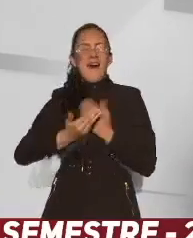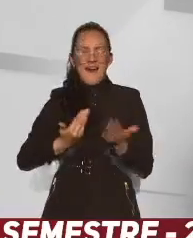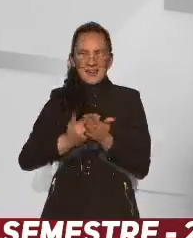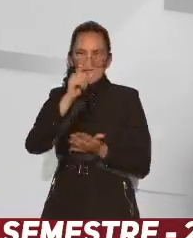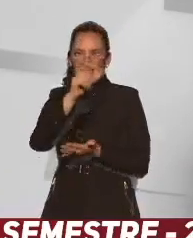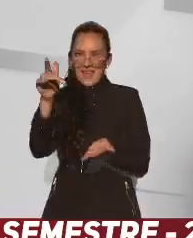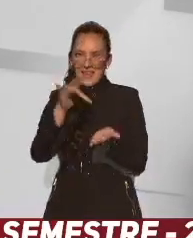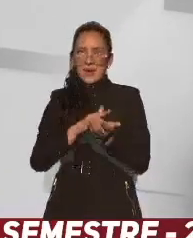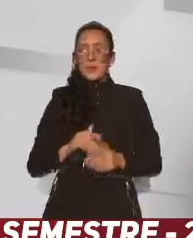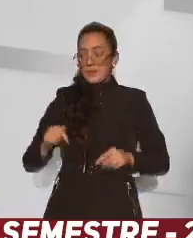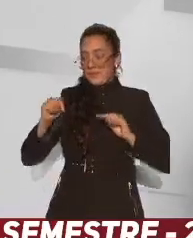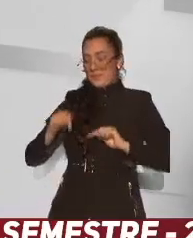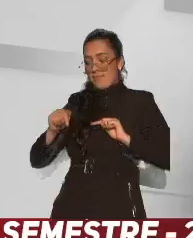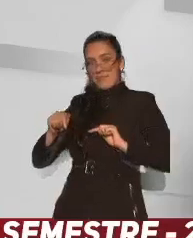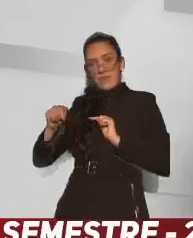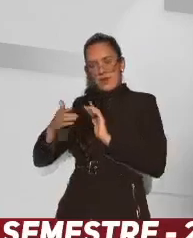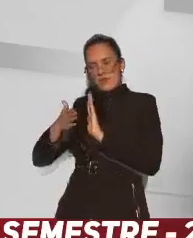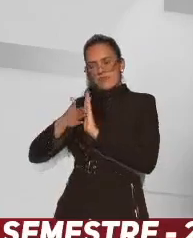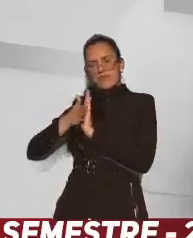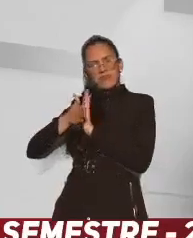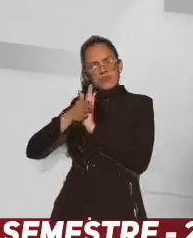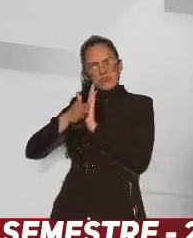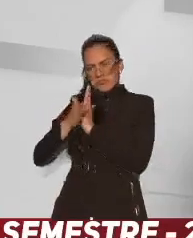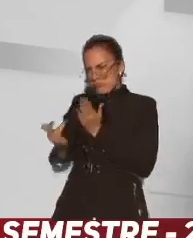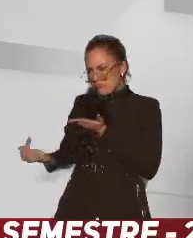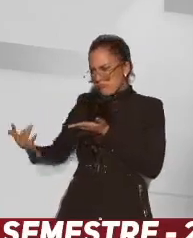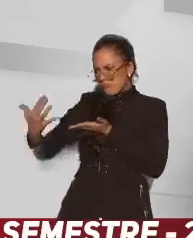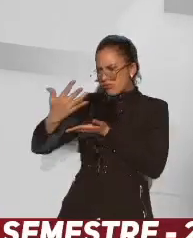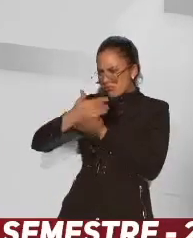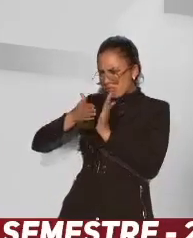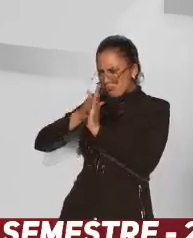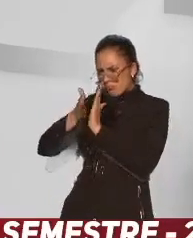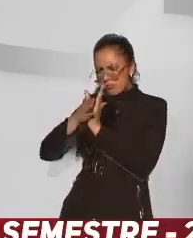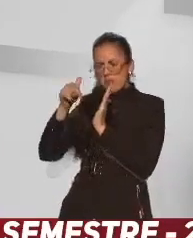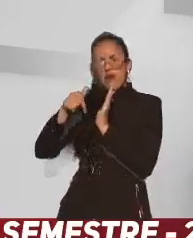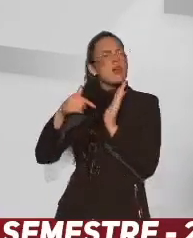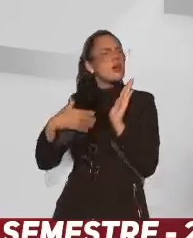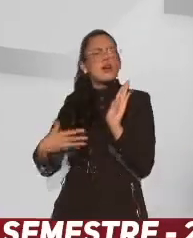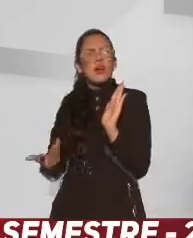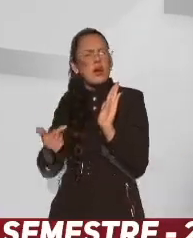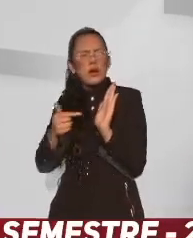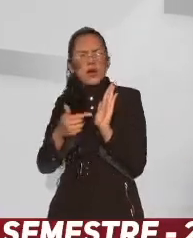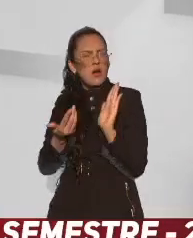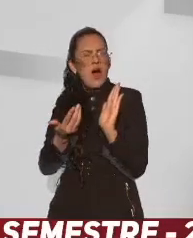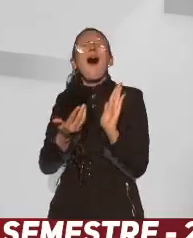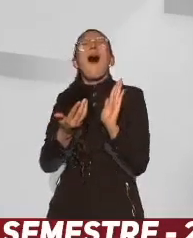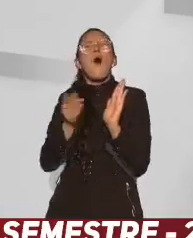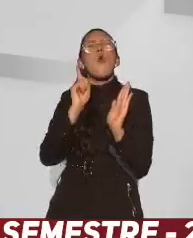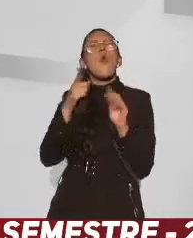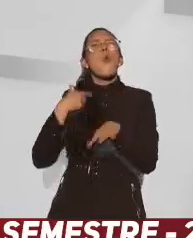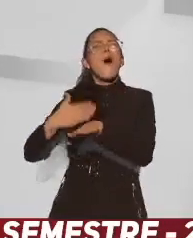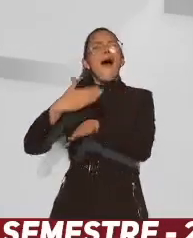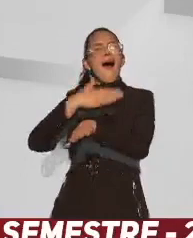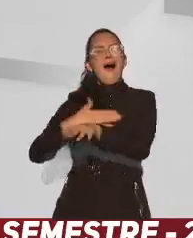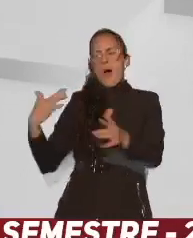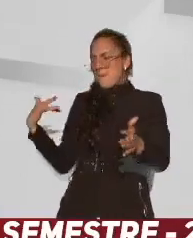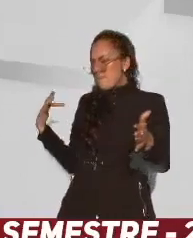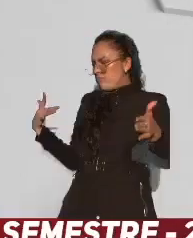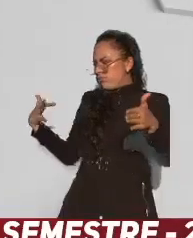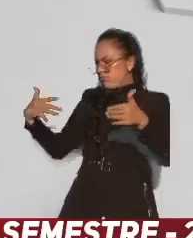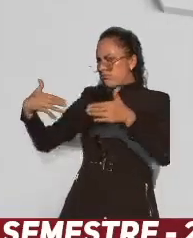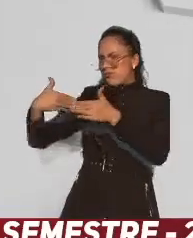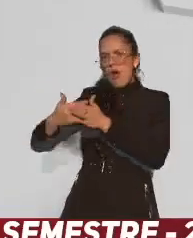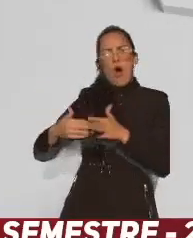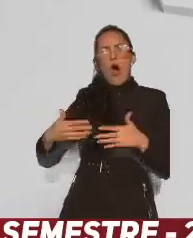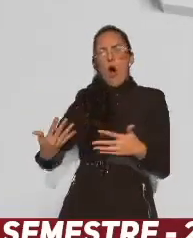ejecutivo nos muestra todo el proceso de inversión de los recursos asignados